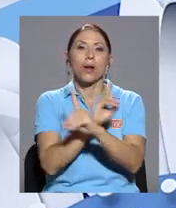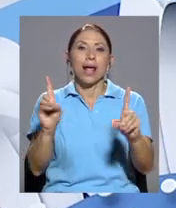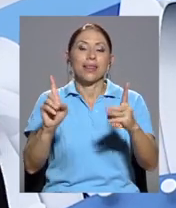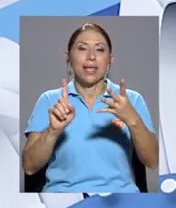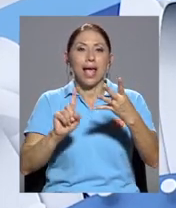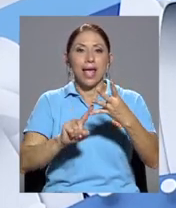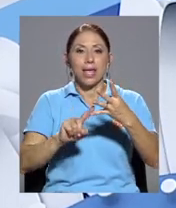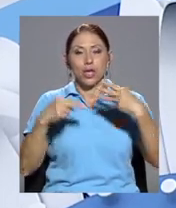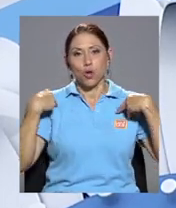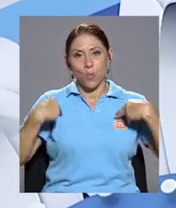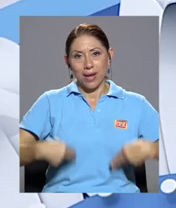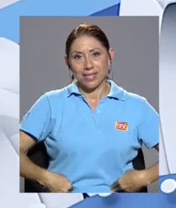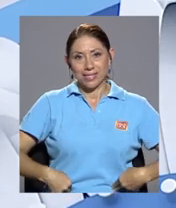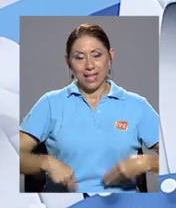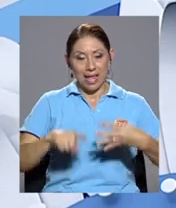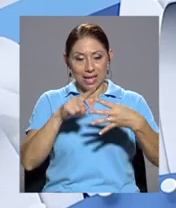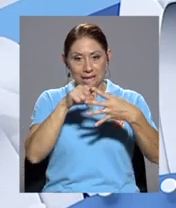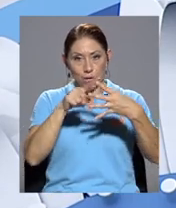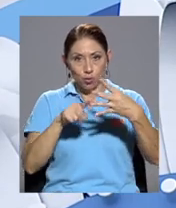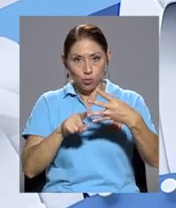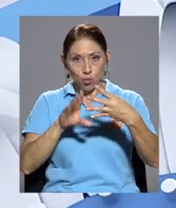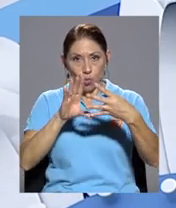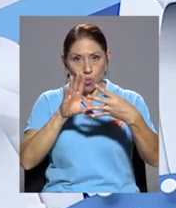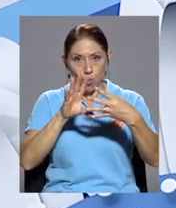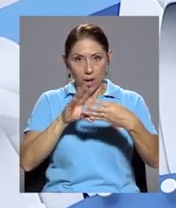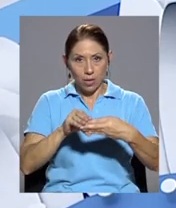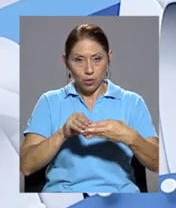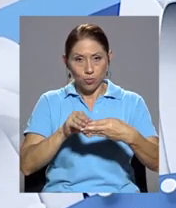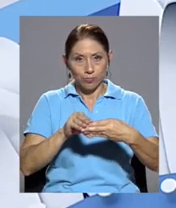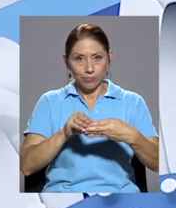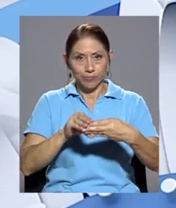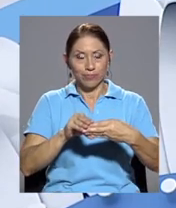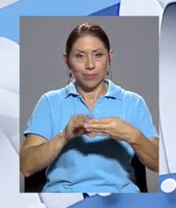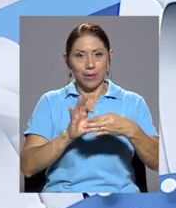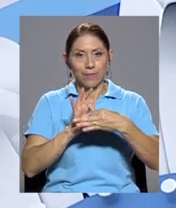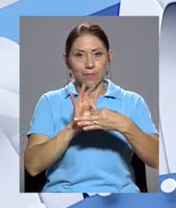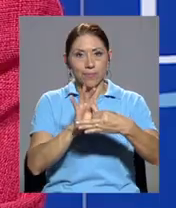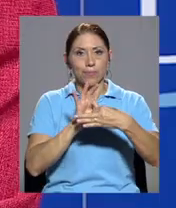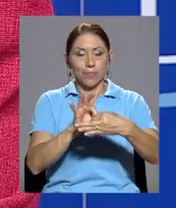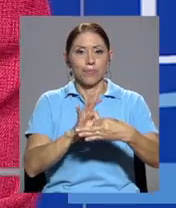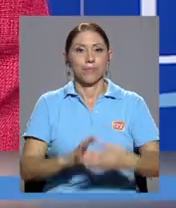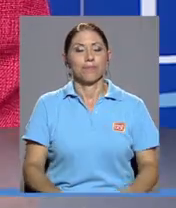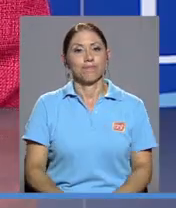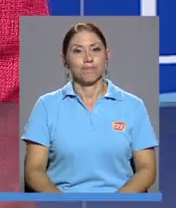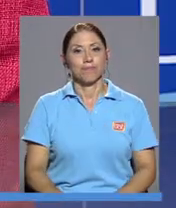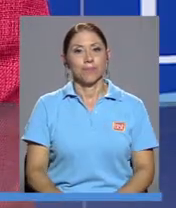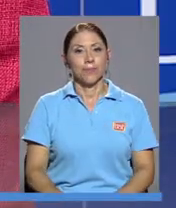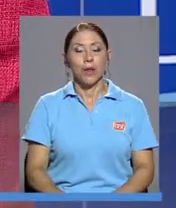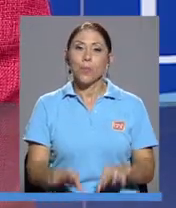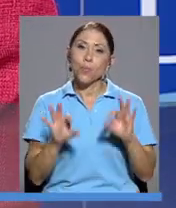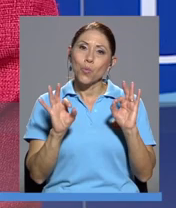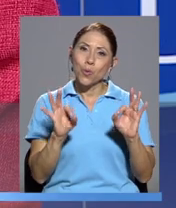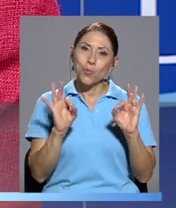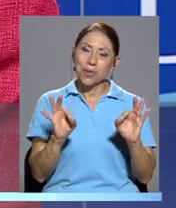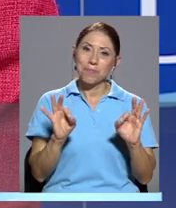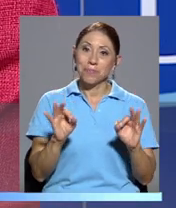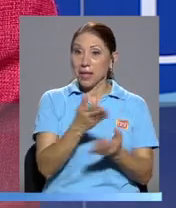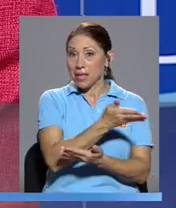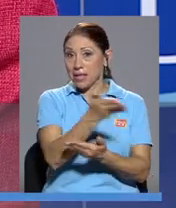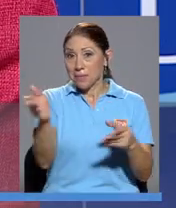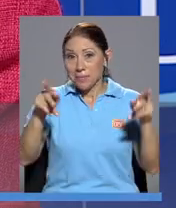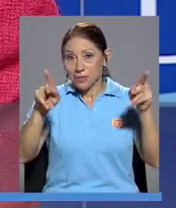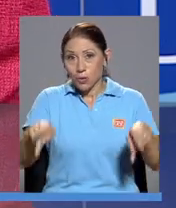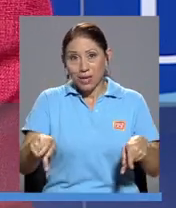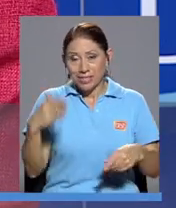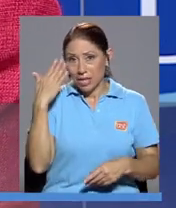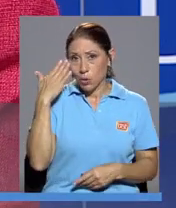y los cuatro hay que entenderlos en una interrelación muy bien donde estado pues para quienes no conocían